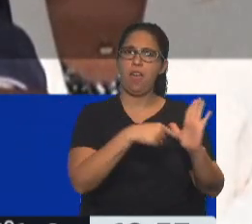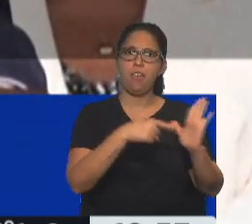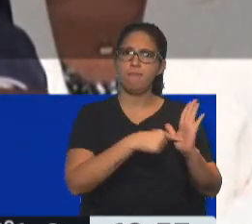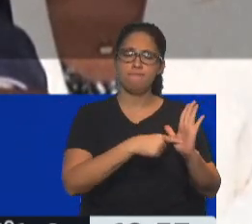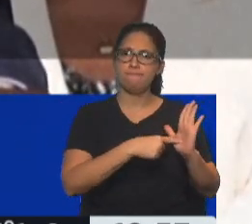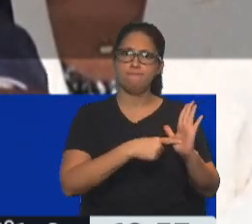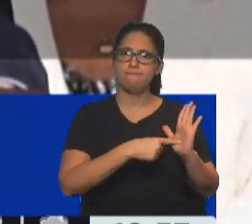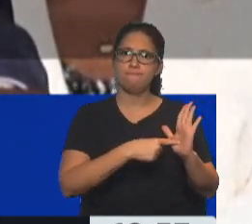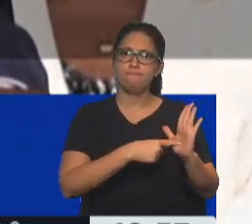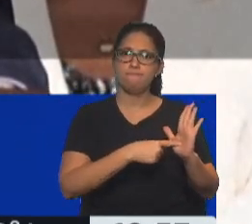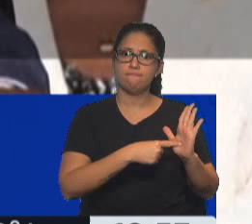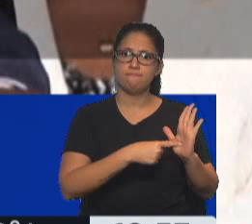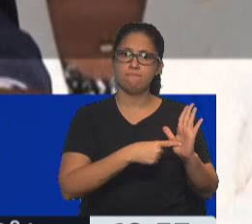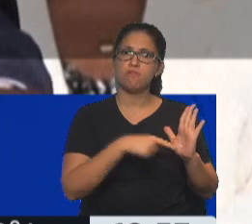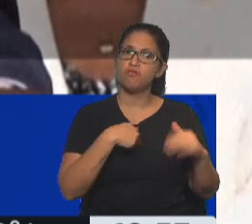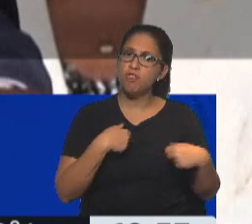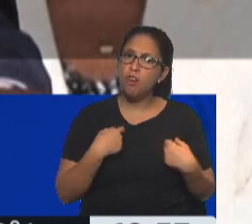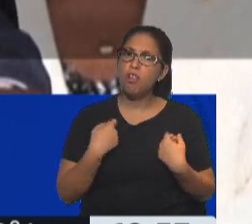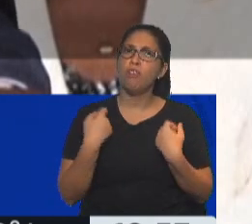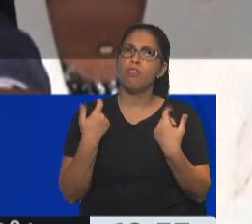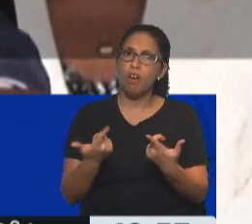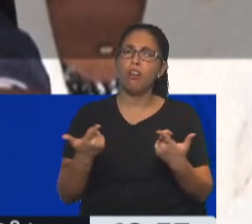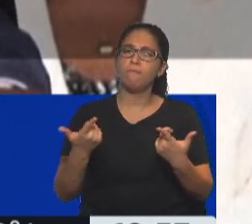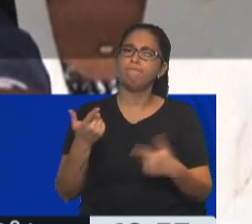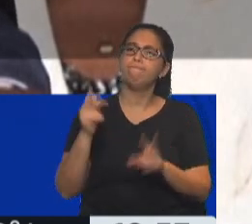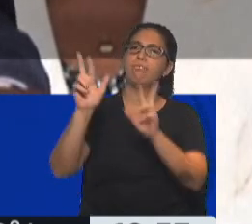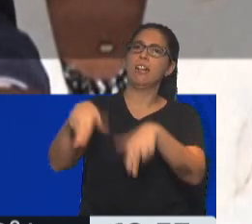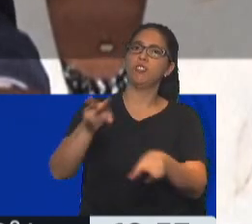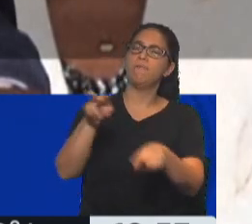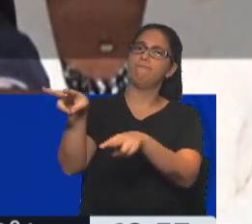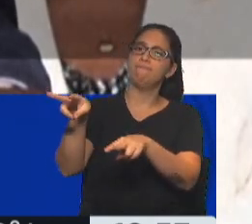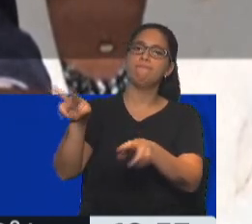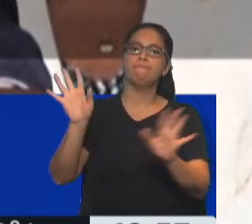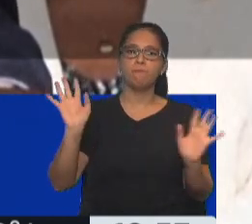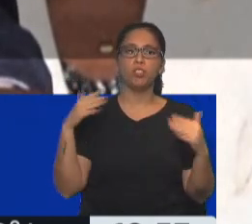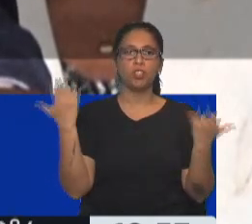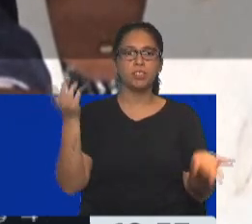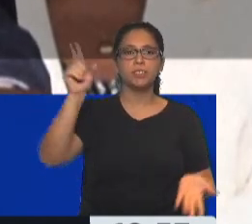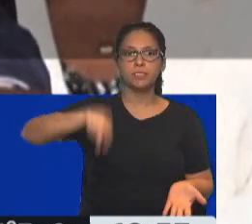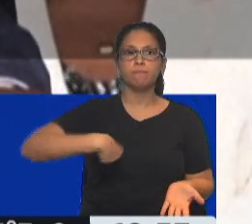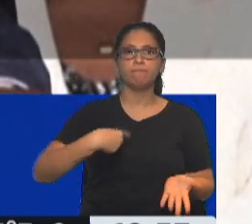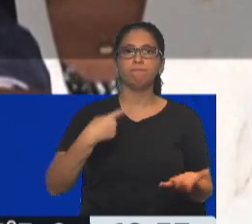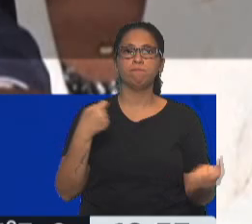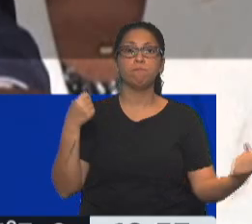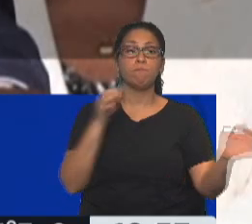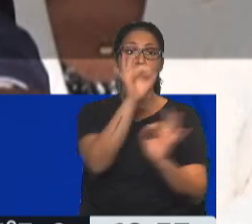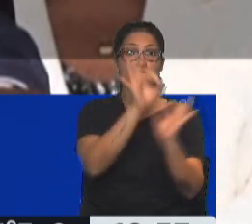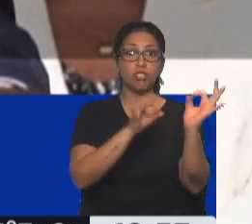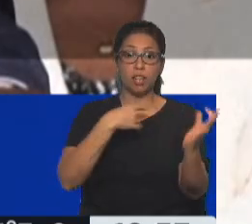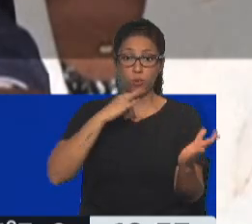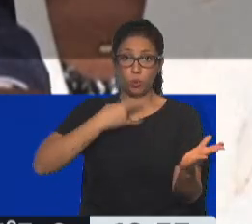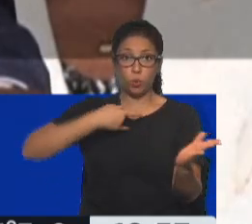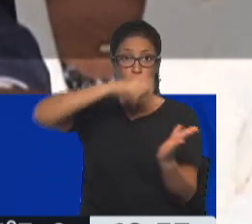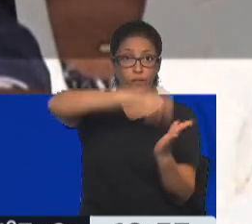2024, I concede, and therefore I will not sign